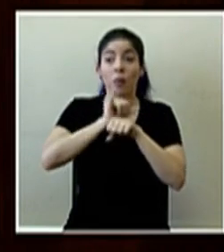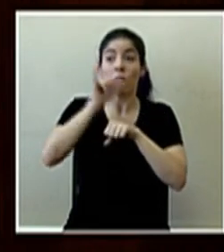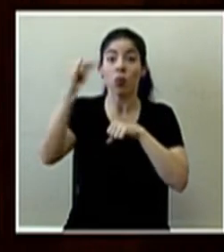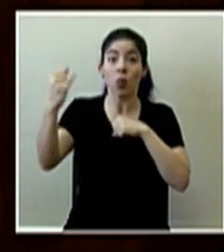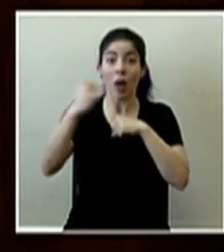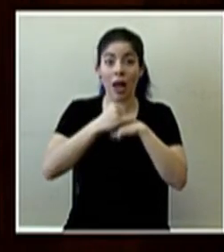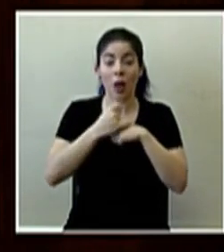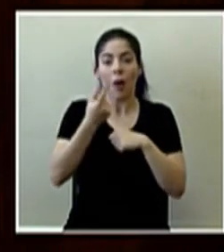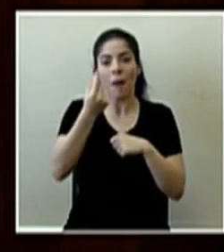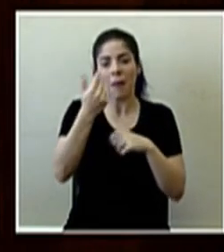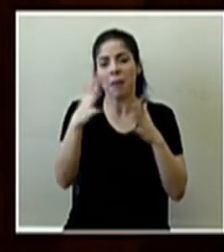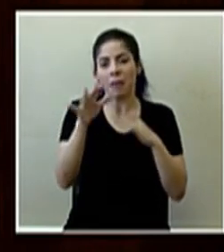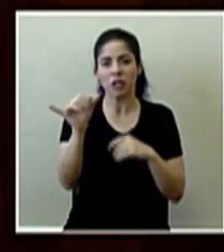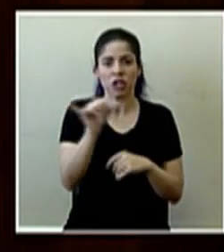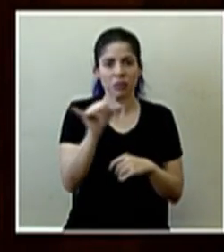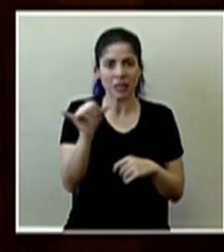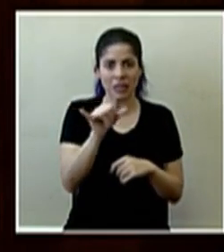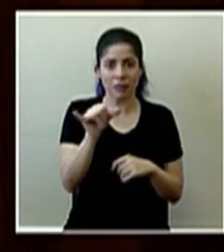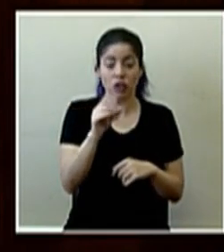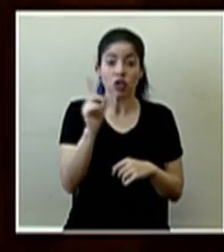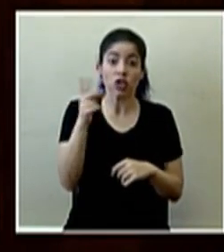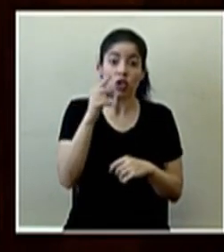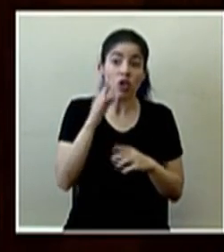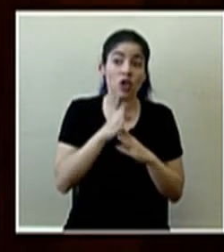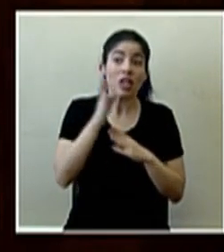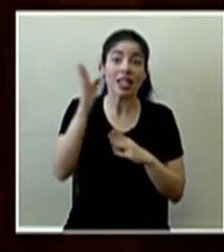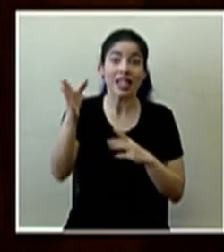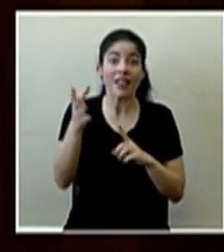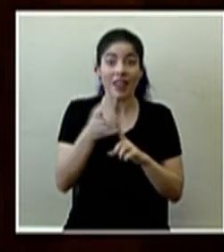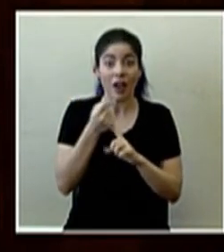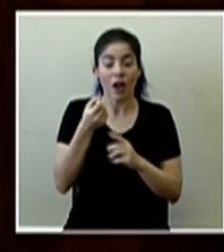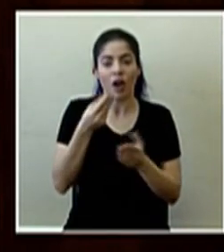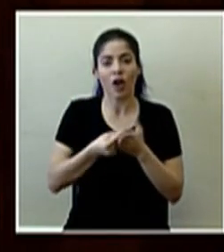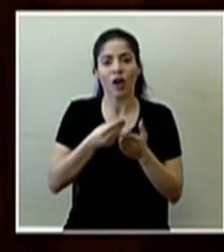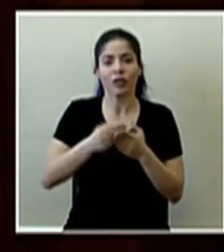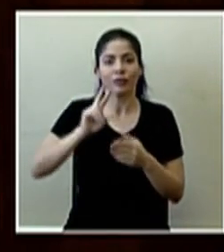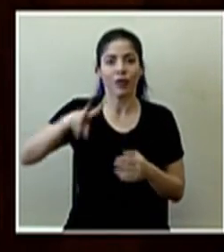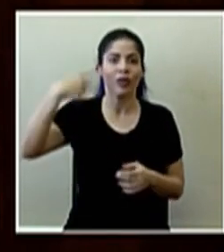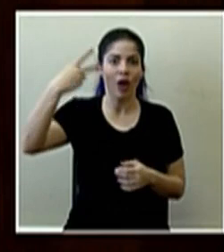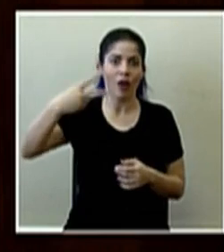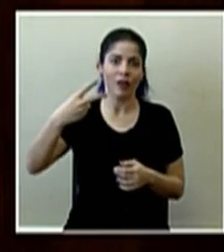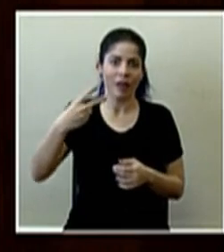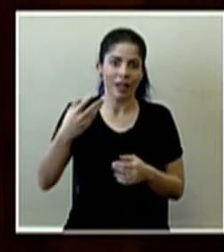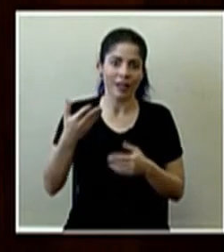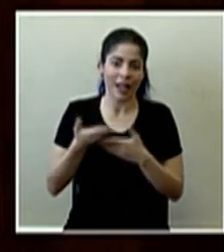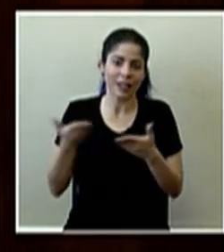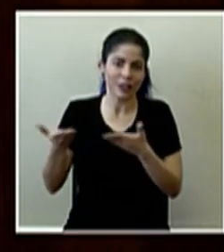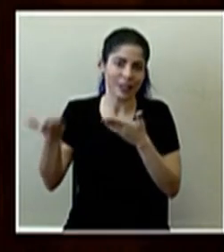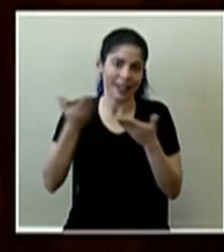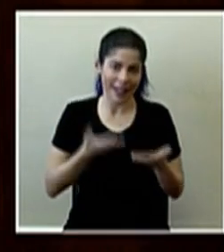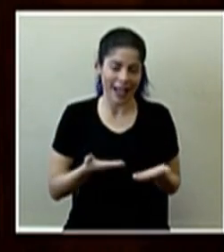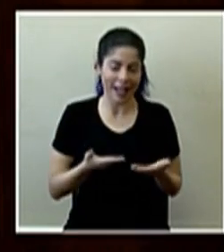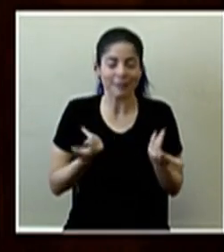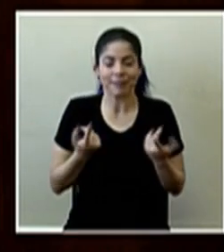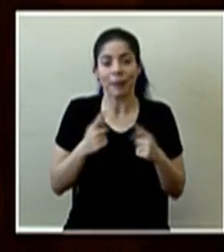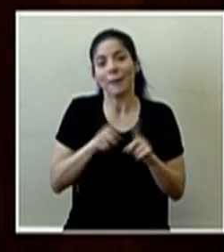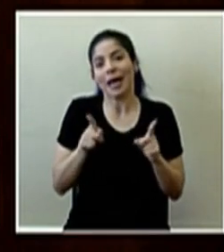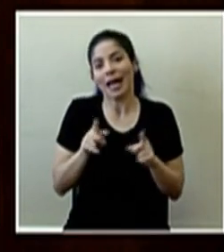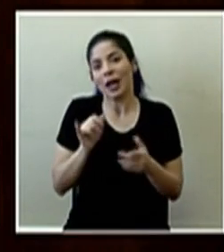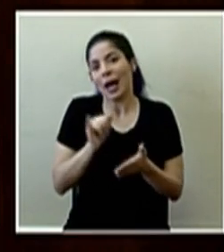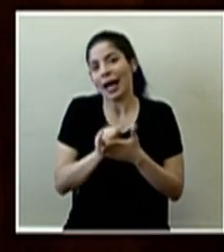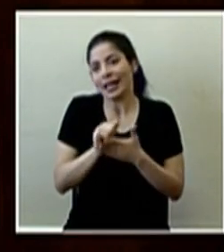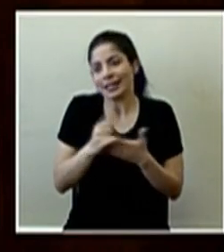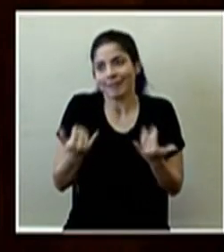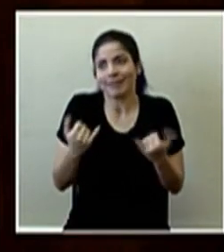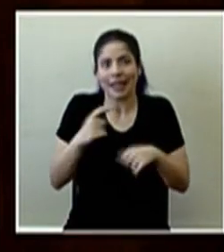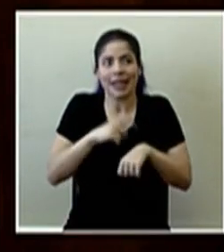sí cuesta más o menos lo mismo. O sea, solo ir a traerlo duplica el costo de lo que nos estamos trayendo. Pero eso es la naturaleza